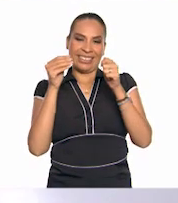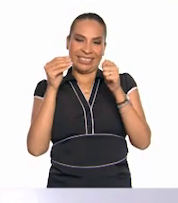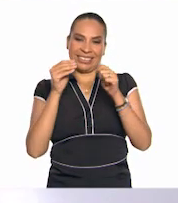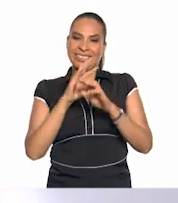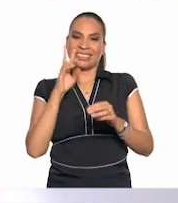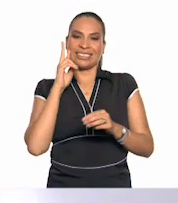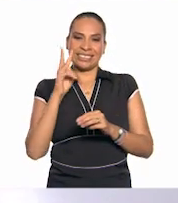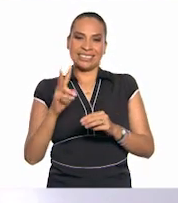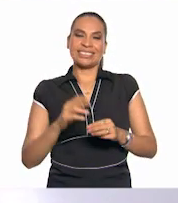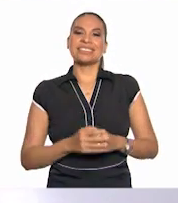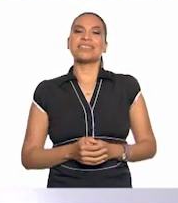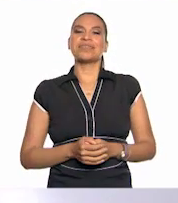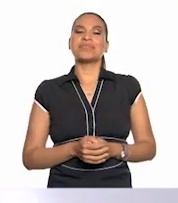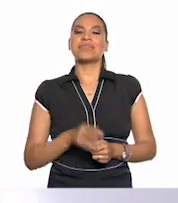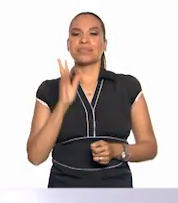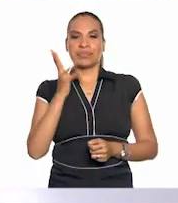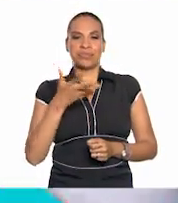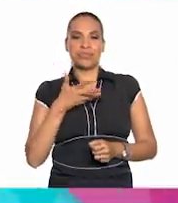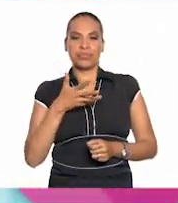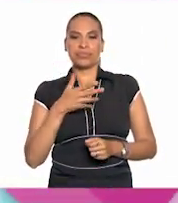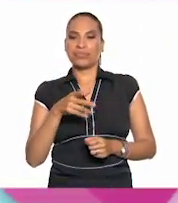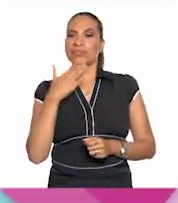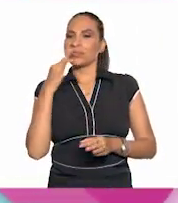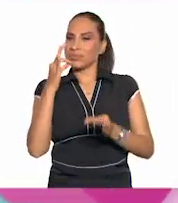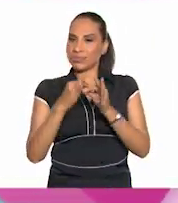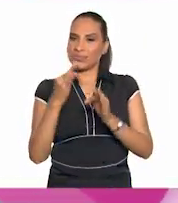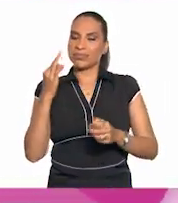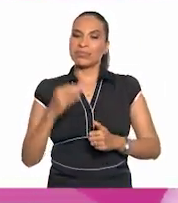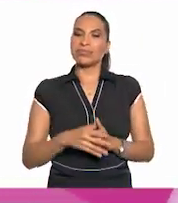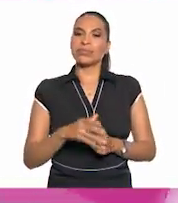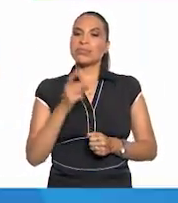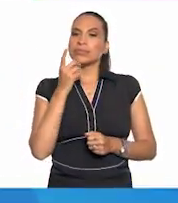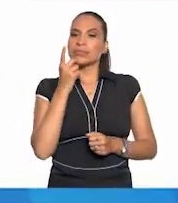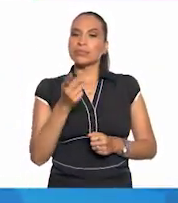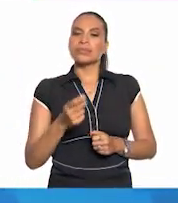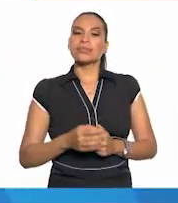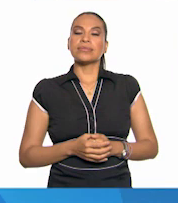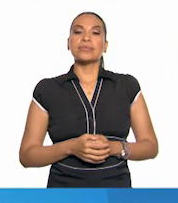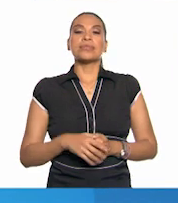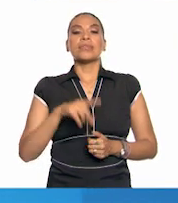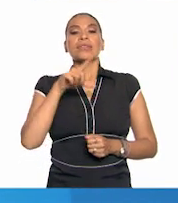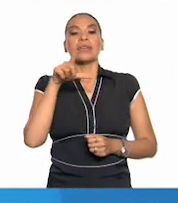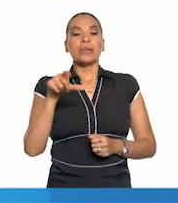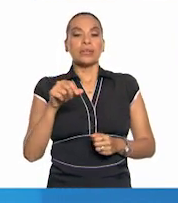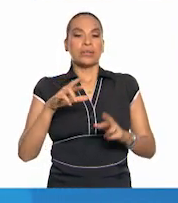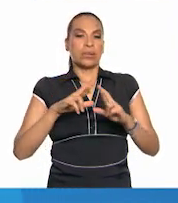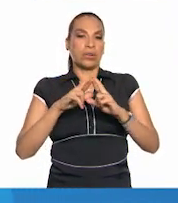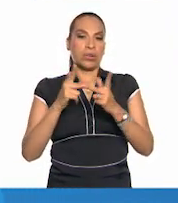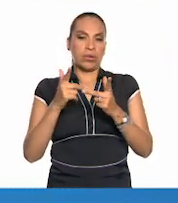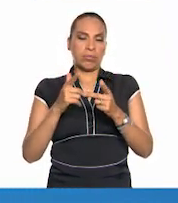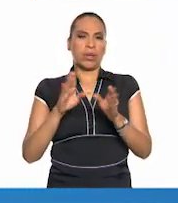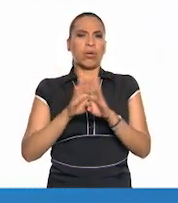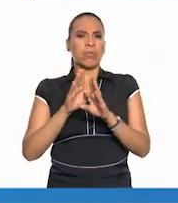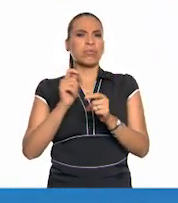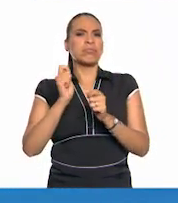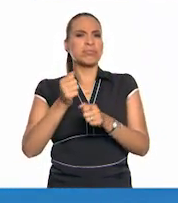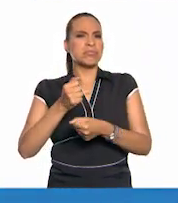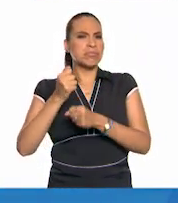¡Ey! ¡Tuki, tuki, tuki! Aquí está. Perfecto. Dice. Ay, después se rompen con un